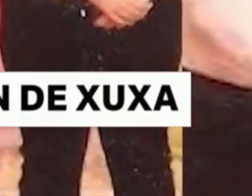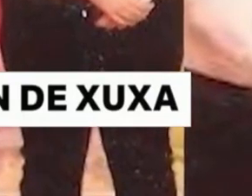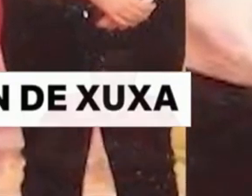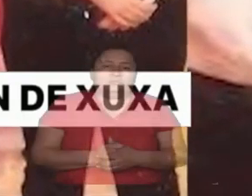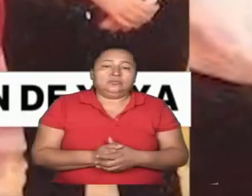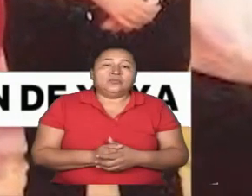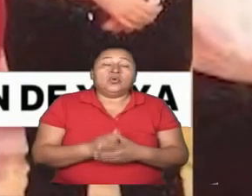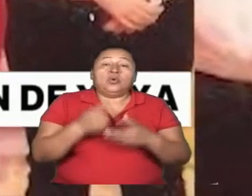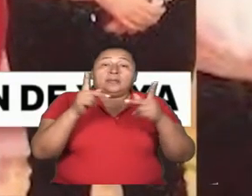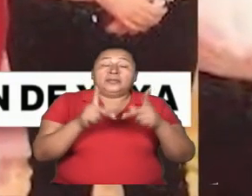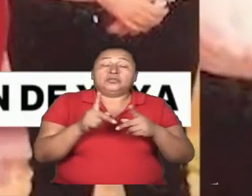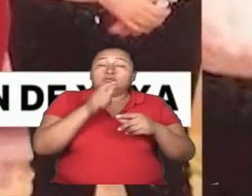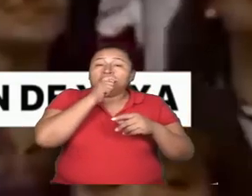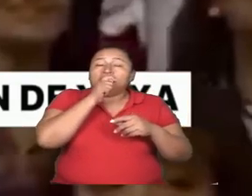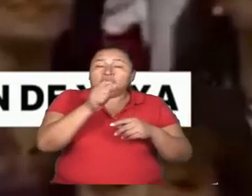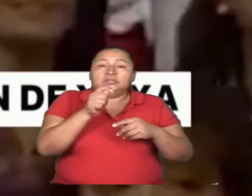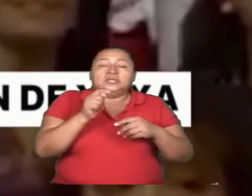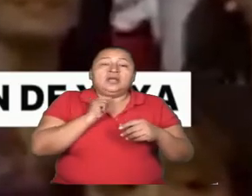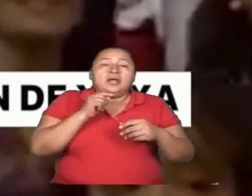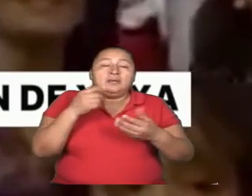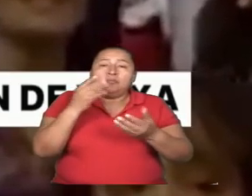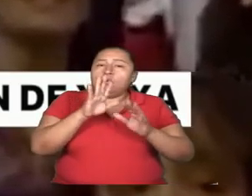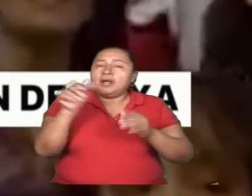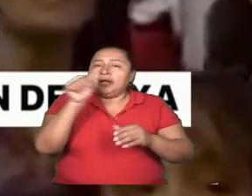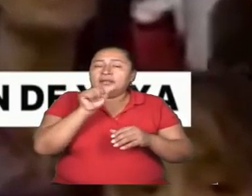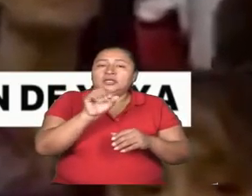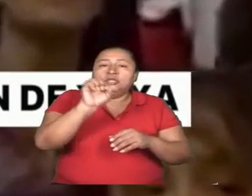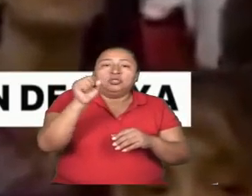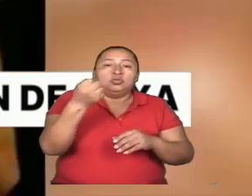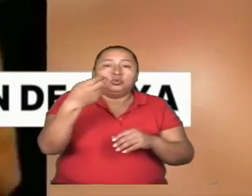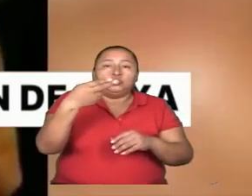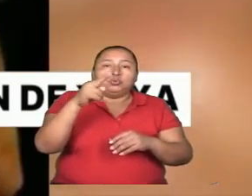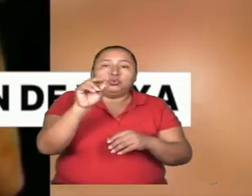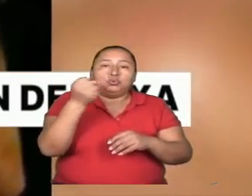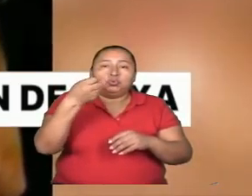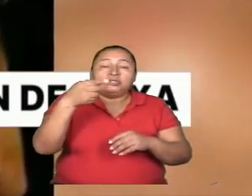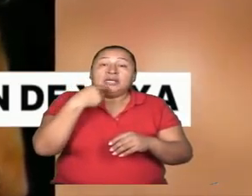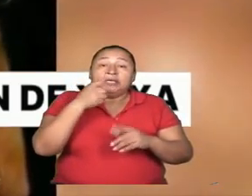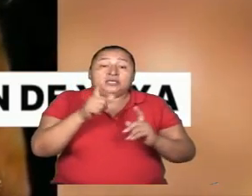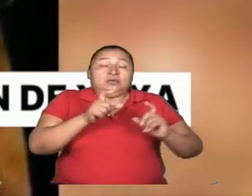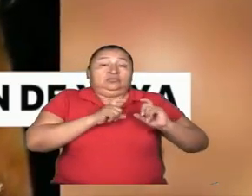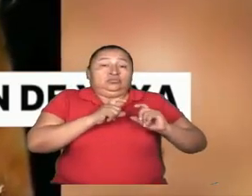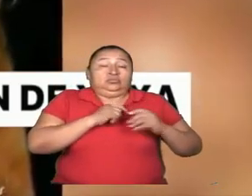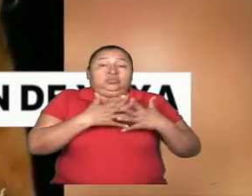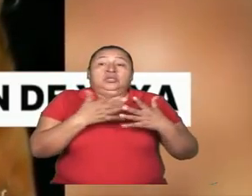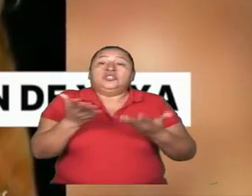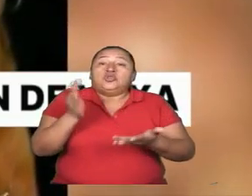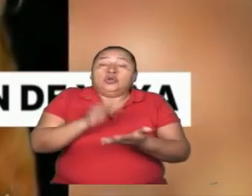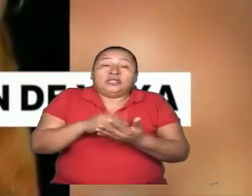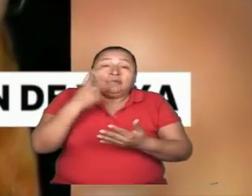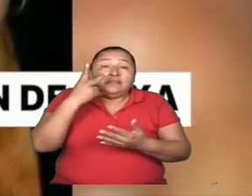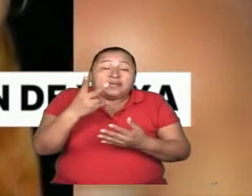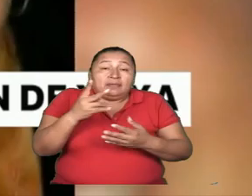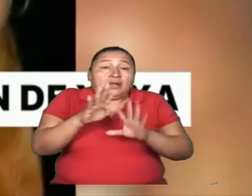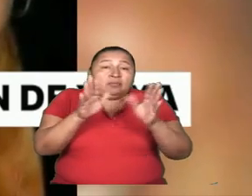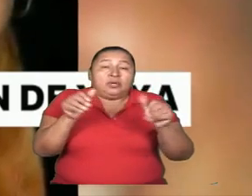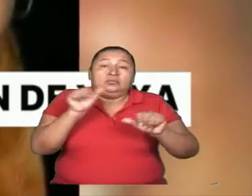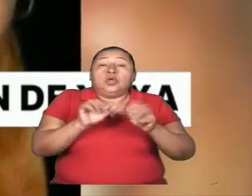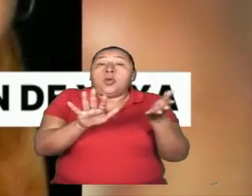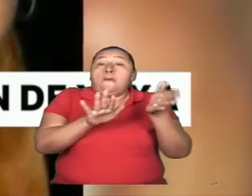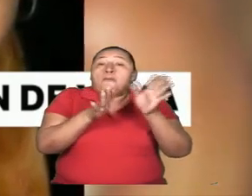Un fan de la artista brasileña Xuxa, de nombre Hernán Mondragón, quien había pronosticado un infarto si volvía a ver a la actriz, murió